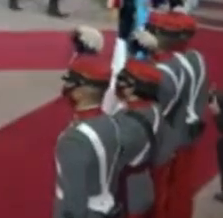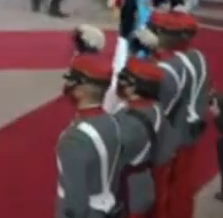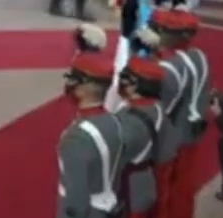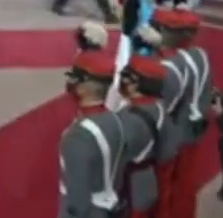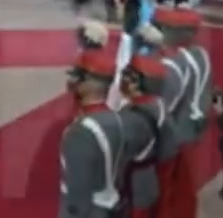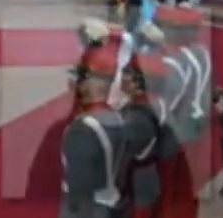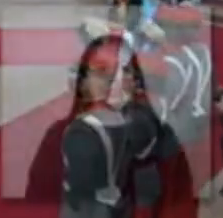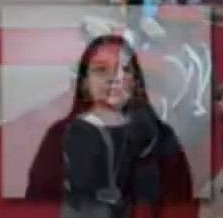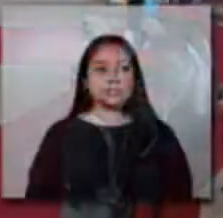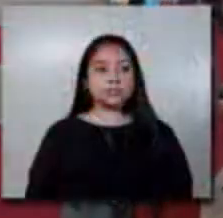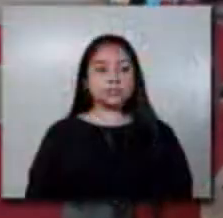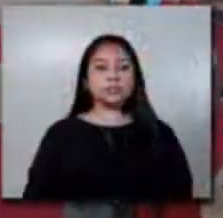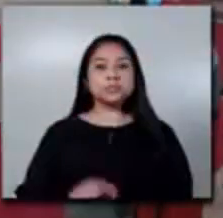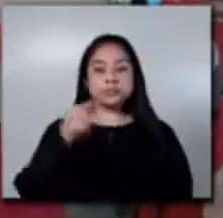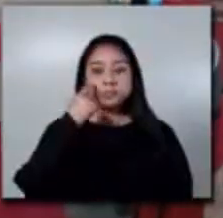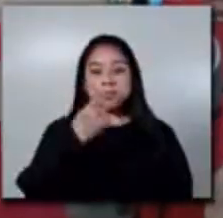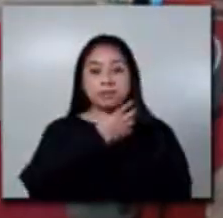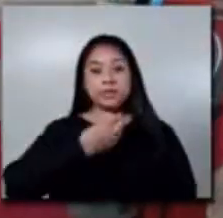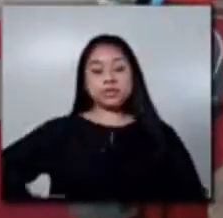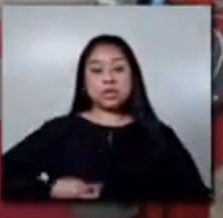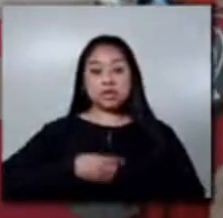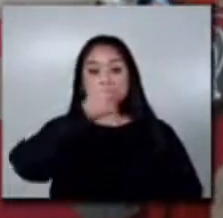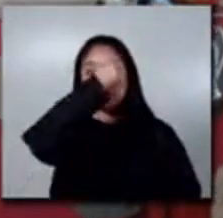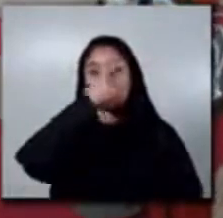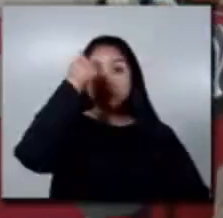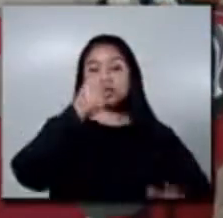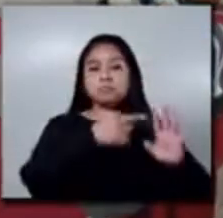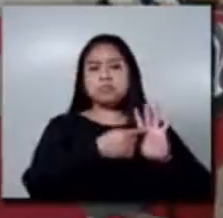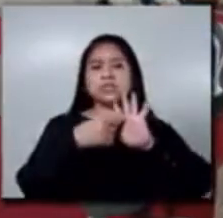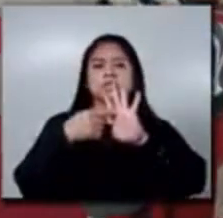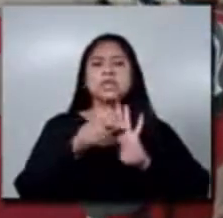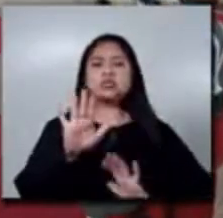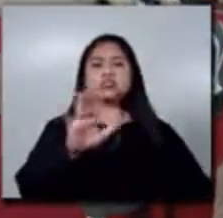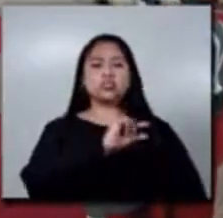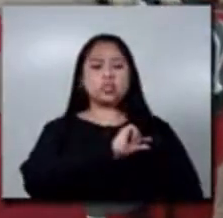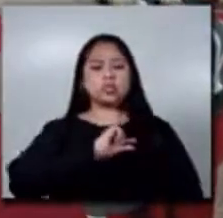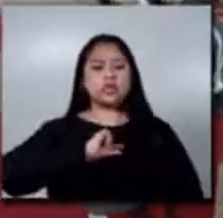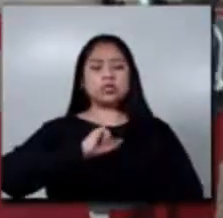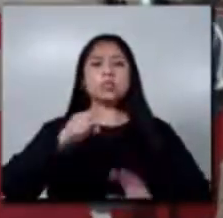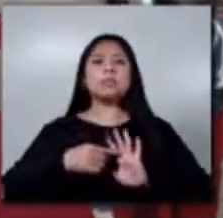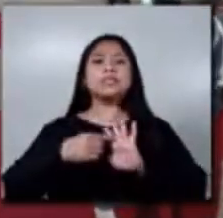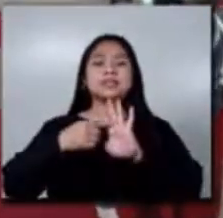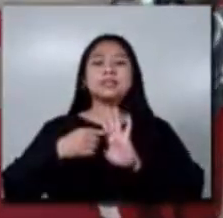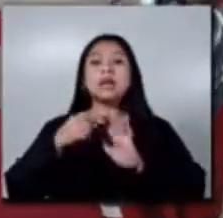gobierno, al excelentísimo señor Andrés Manuel López Obrador, presidente de los Estados Unidos